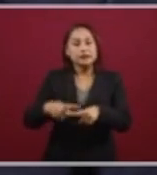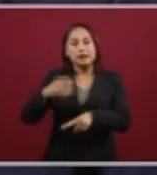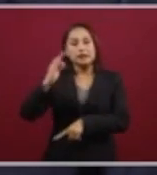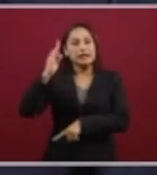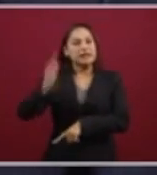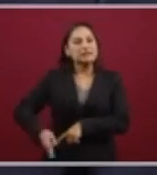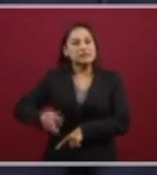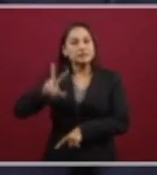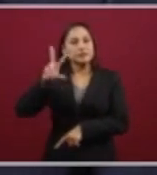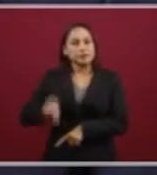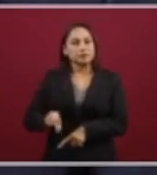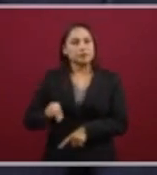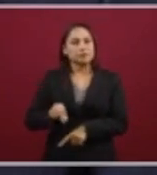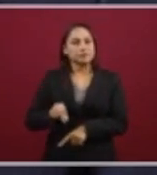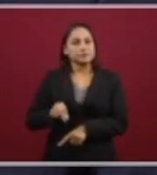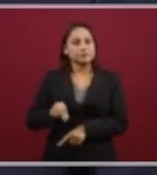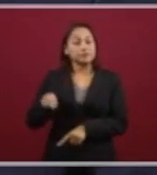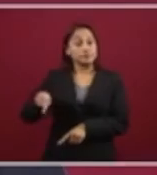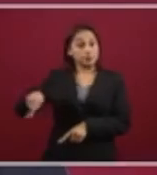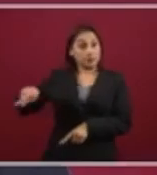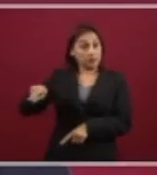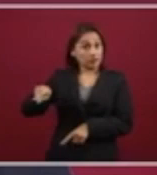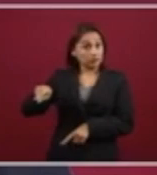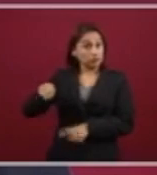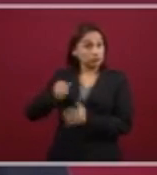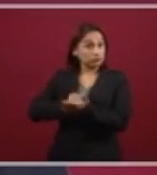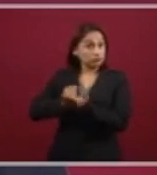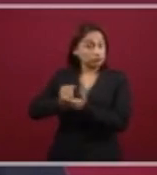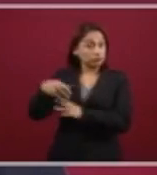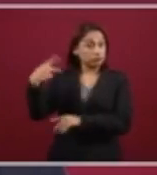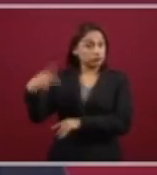a favor de la revocación del mandato,